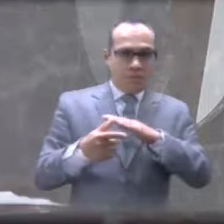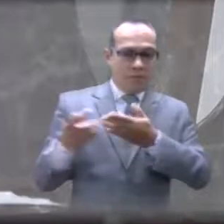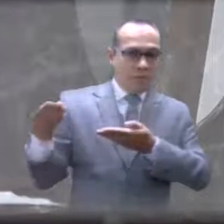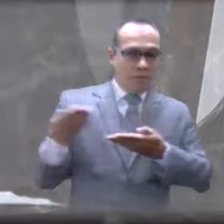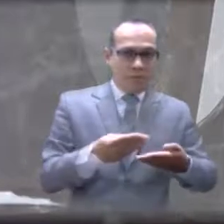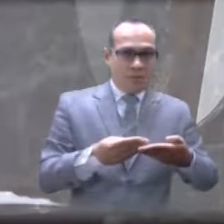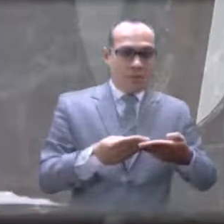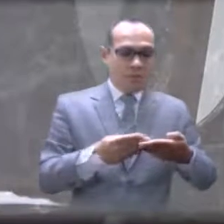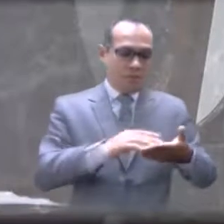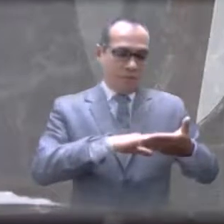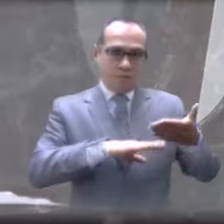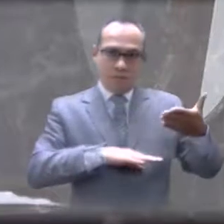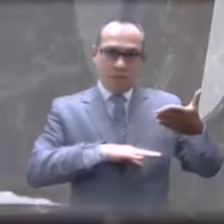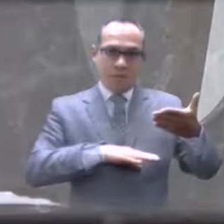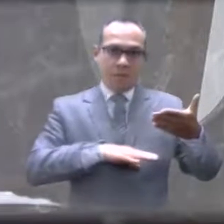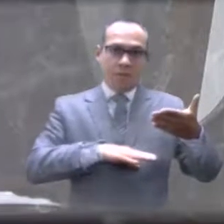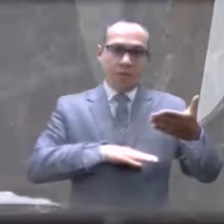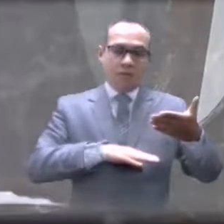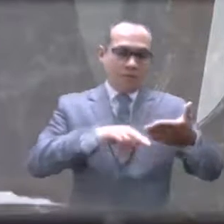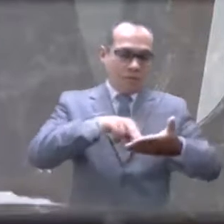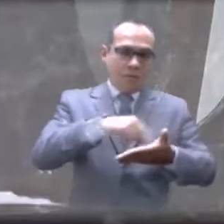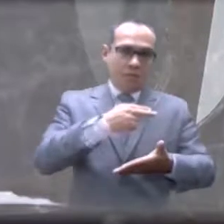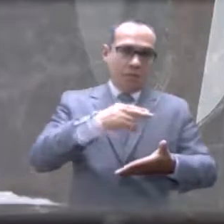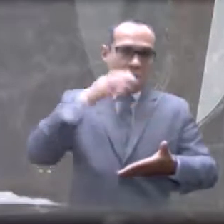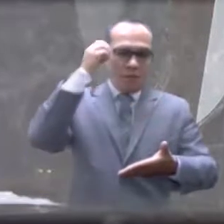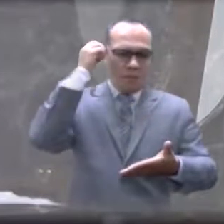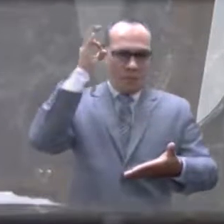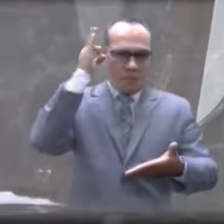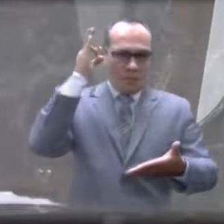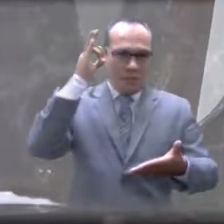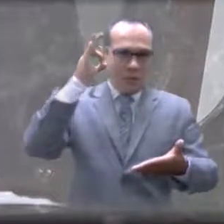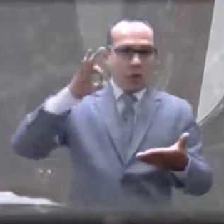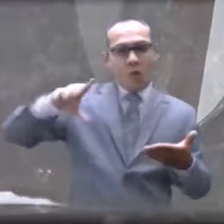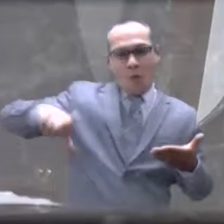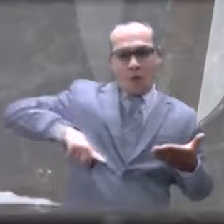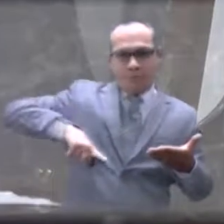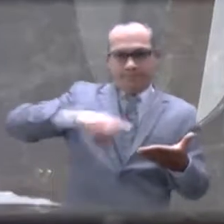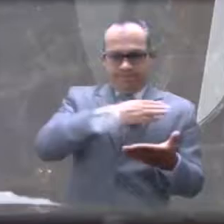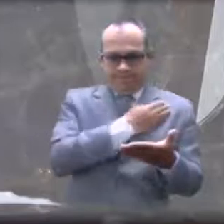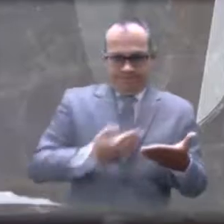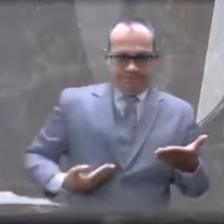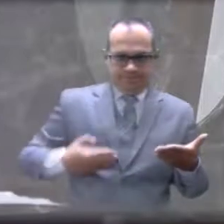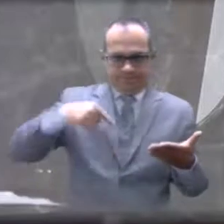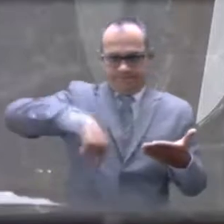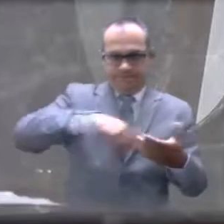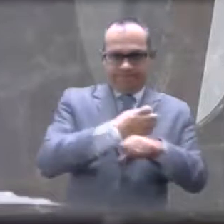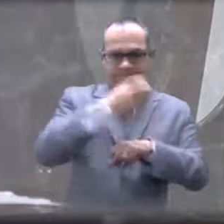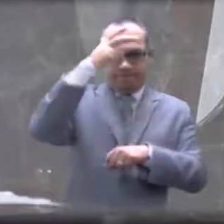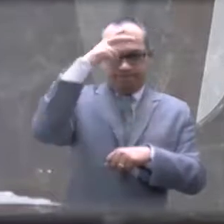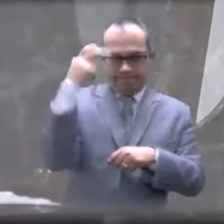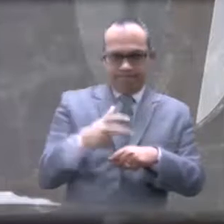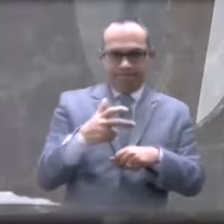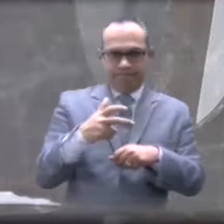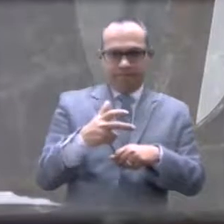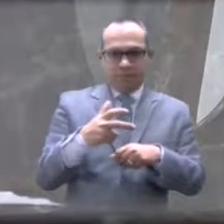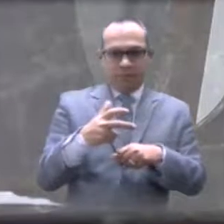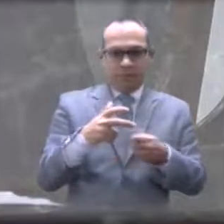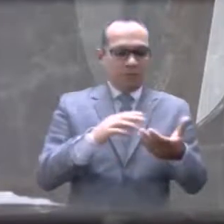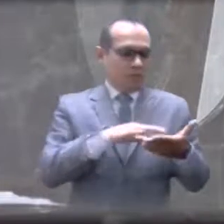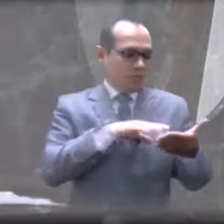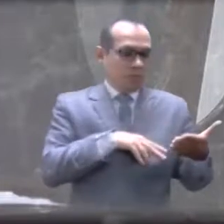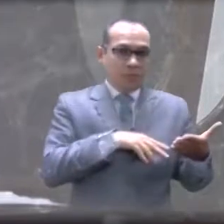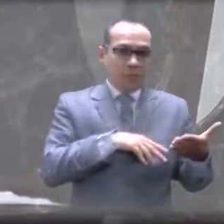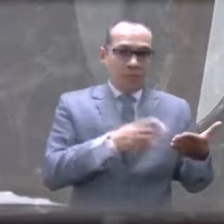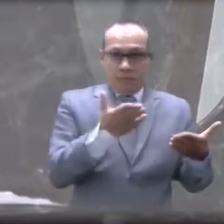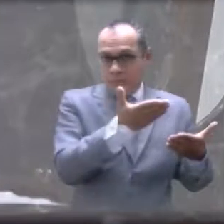licenciado Omar Fayad Meneses, gobernador constitucional del Estado de Hidalgo, quien hace del conocimiento a